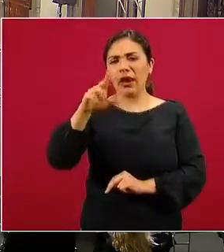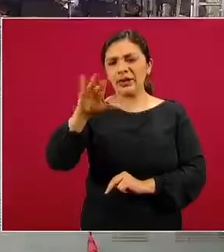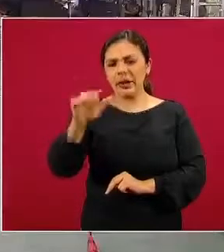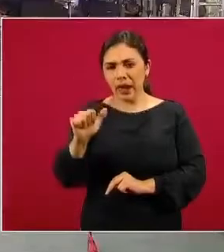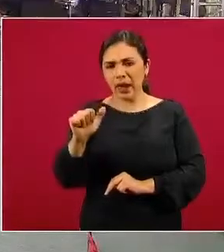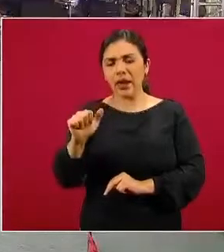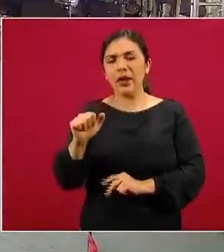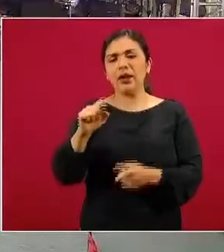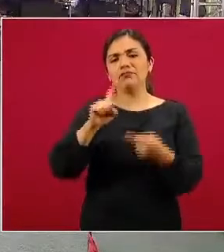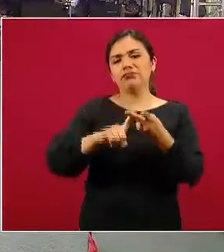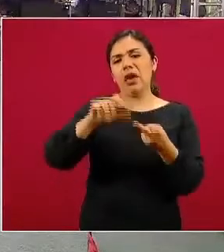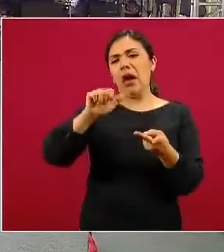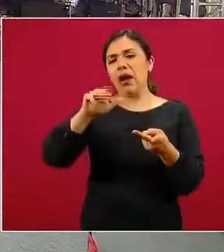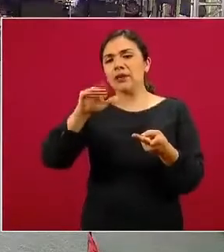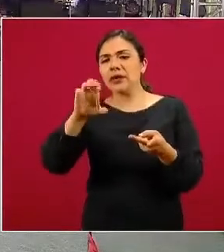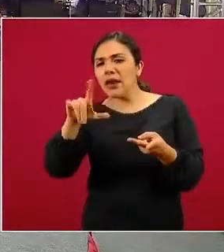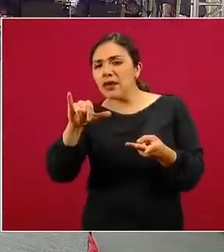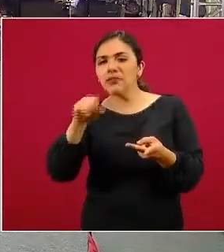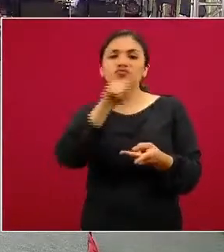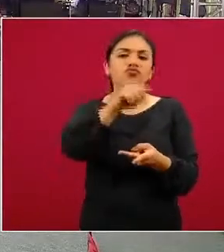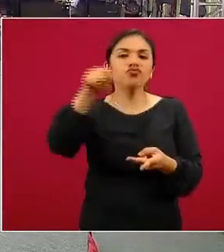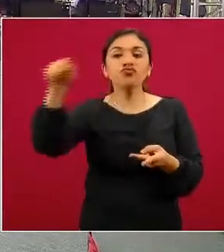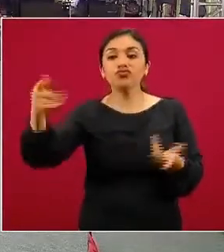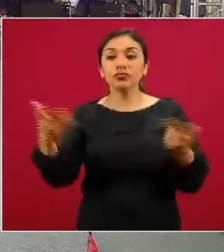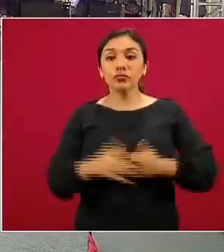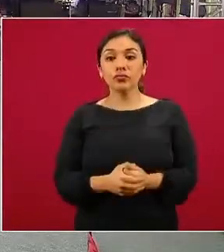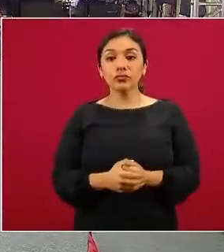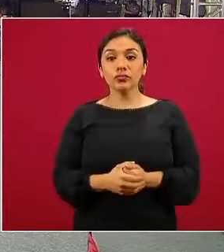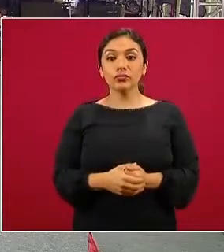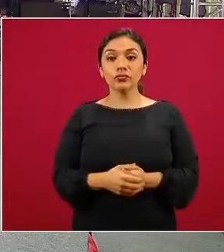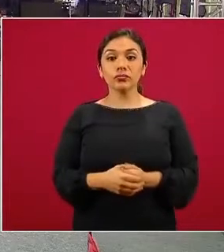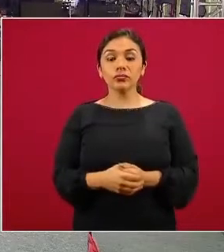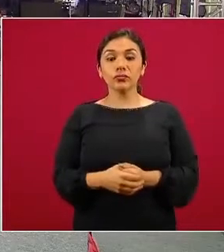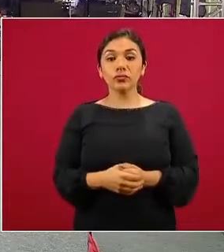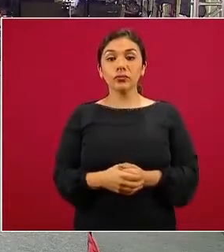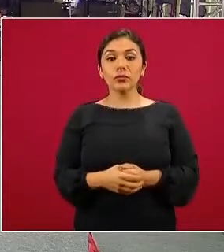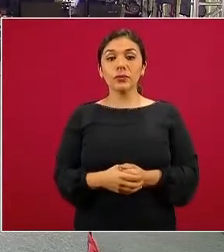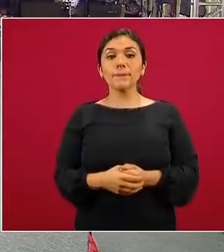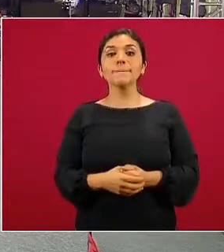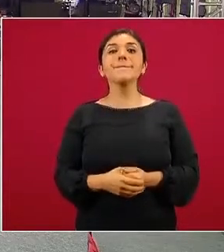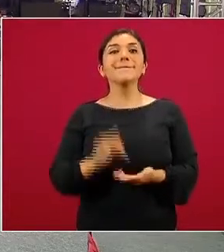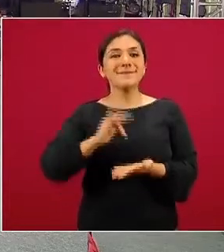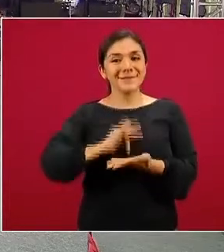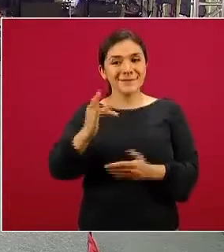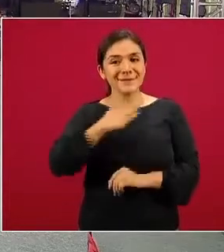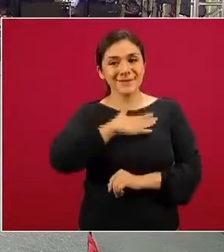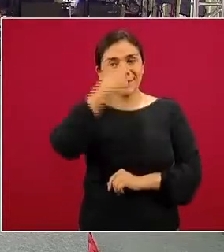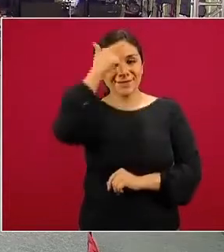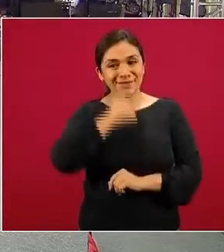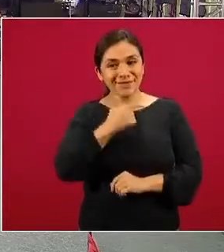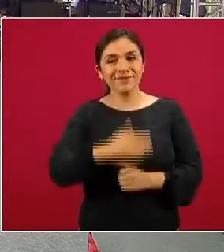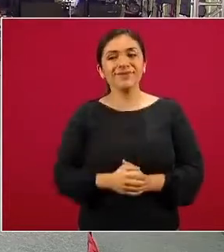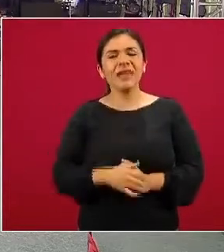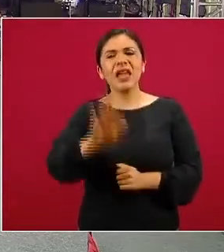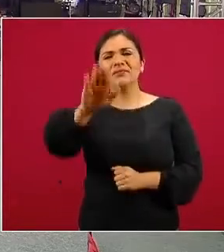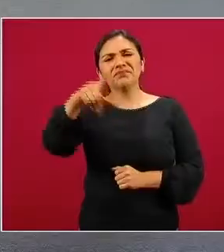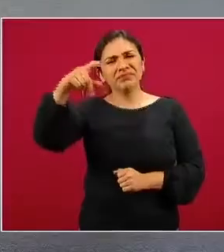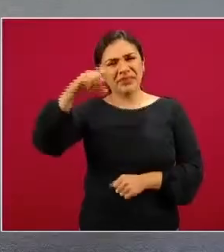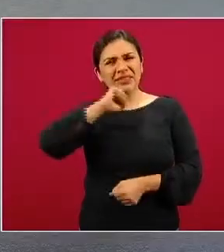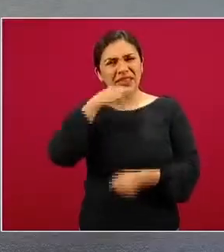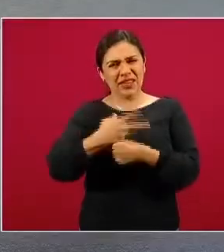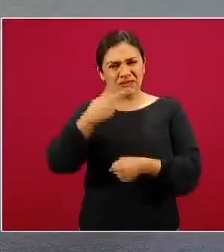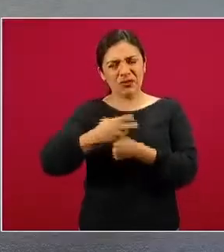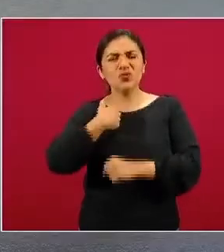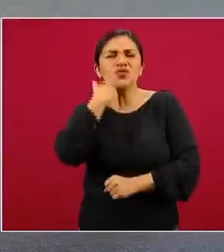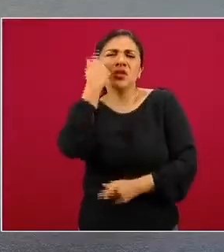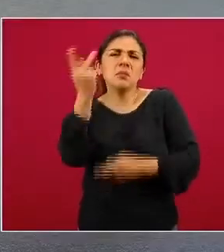Araceli Danday. Ustedes. Seguimos. Gracias, muy buenas noches. Subsecretario,